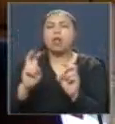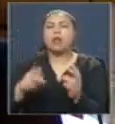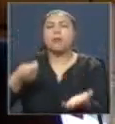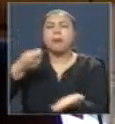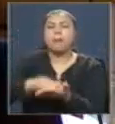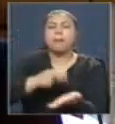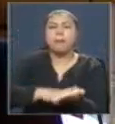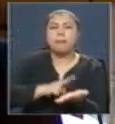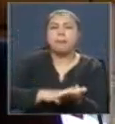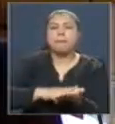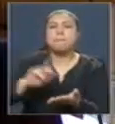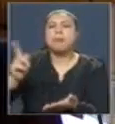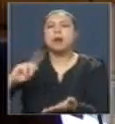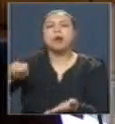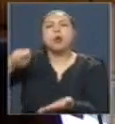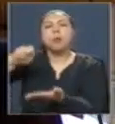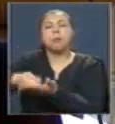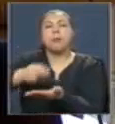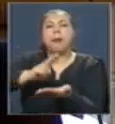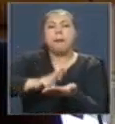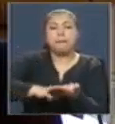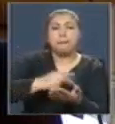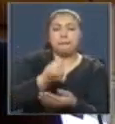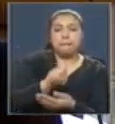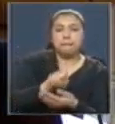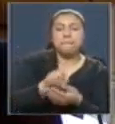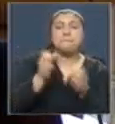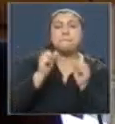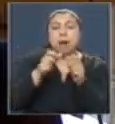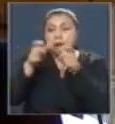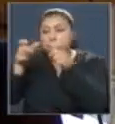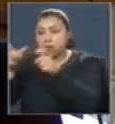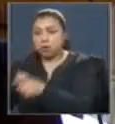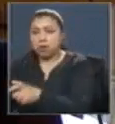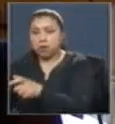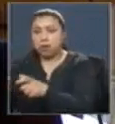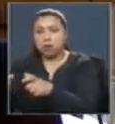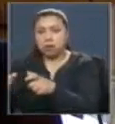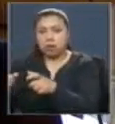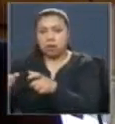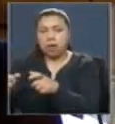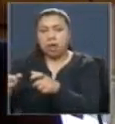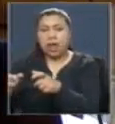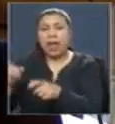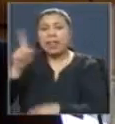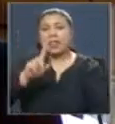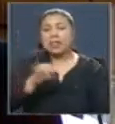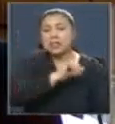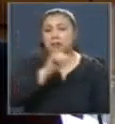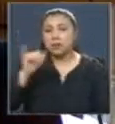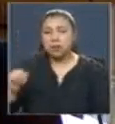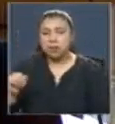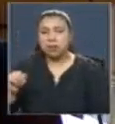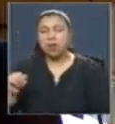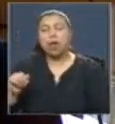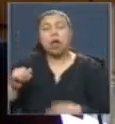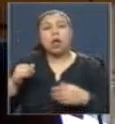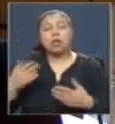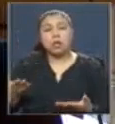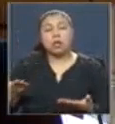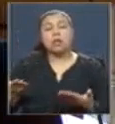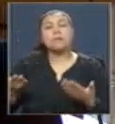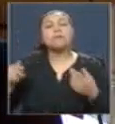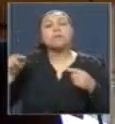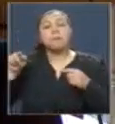eludir impuestos con la capacidad de fiscalización del Servicio de Impuestos Internos. Se les ha